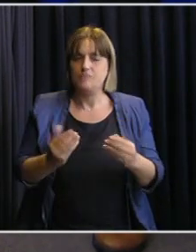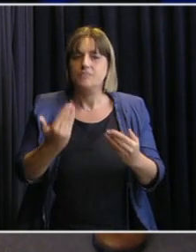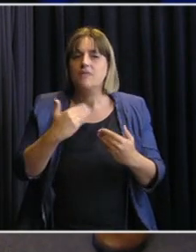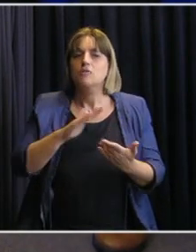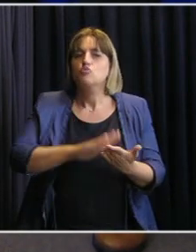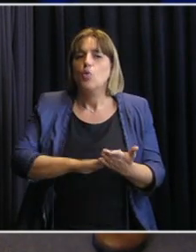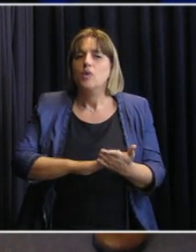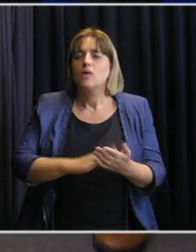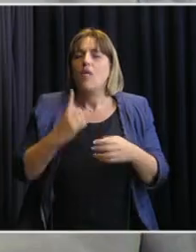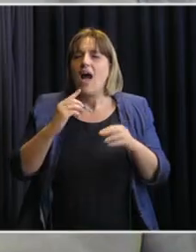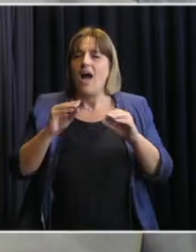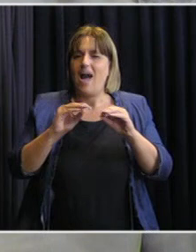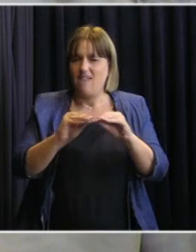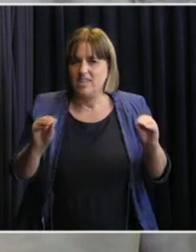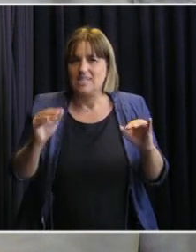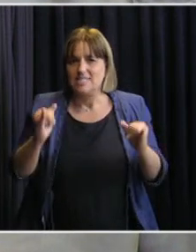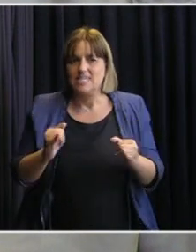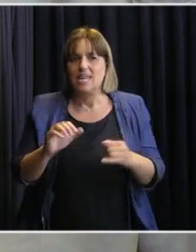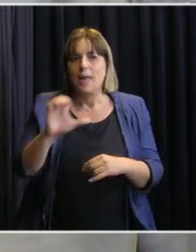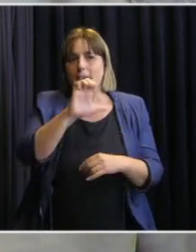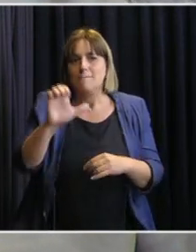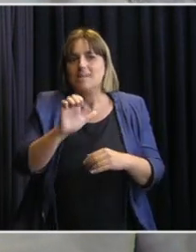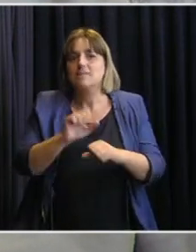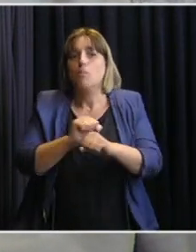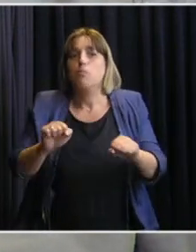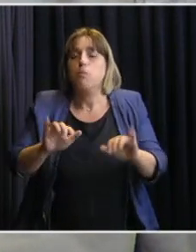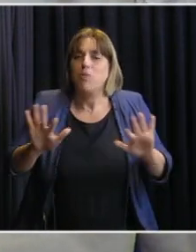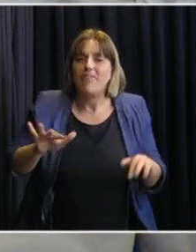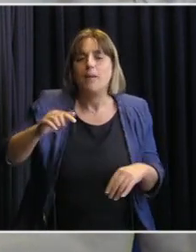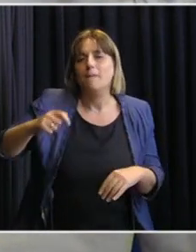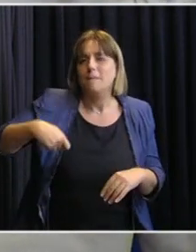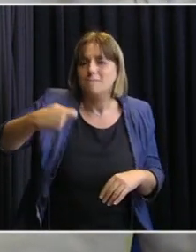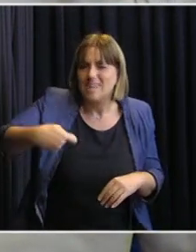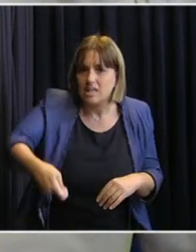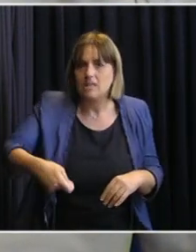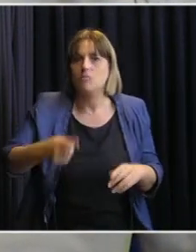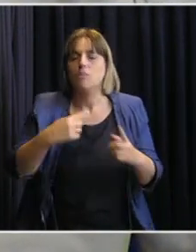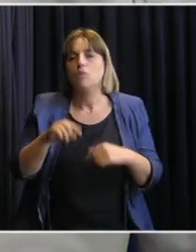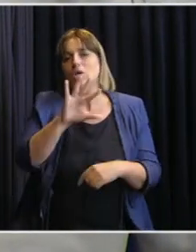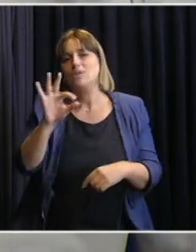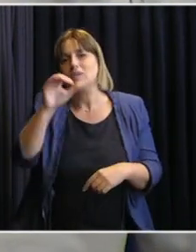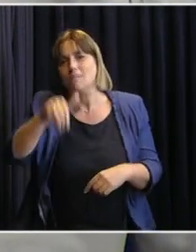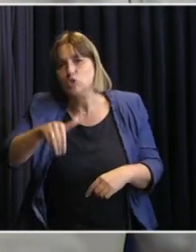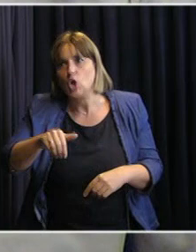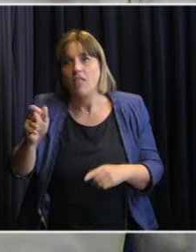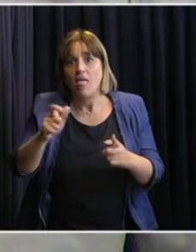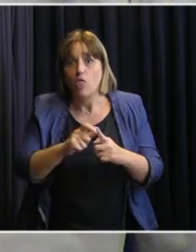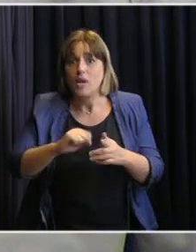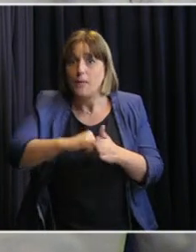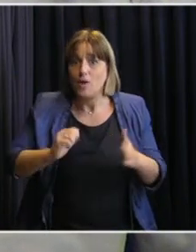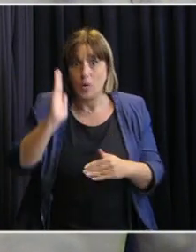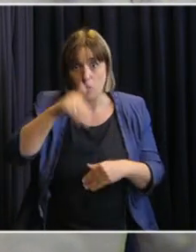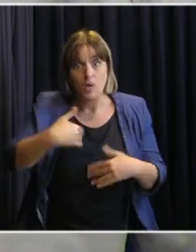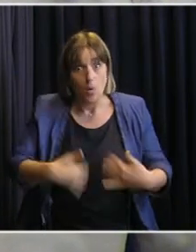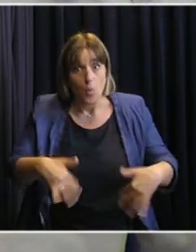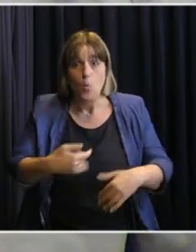El anuncio de que las empresas van a poder aceptar préstamos, créditos de largo, 50 millones de euros por bajo recursos, no por supuesto,